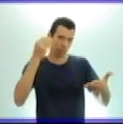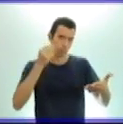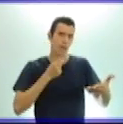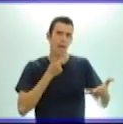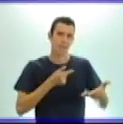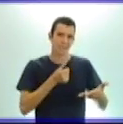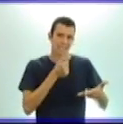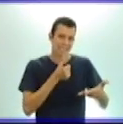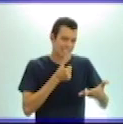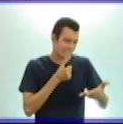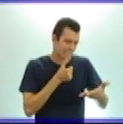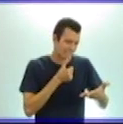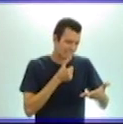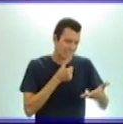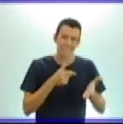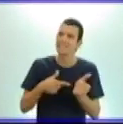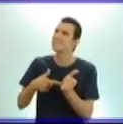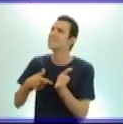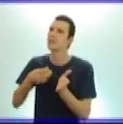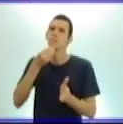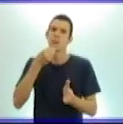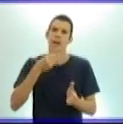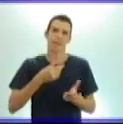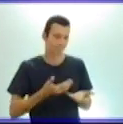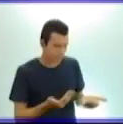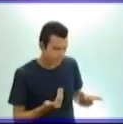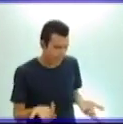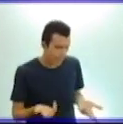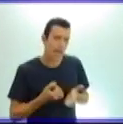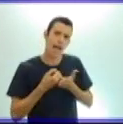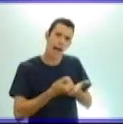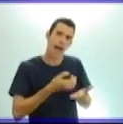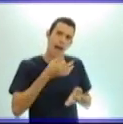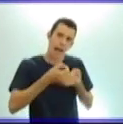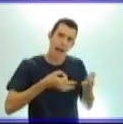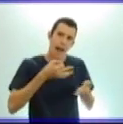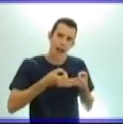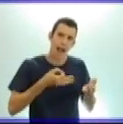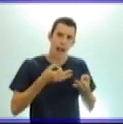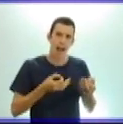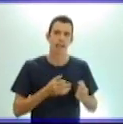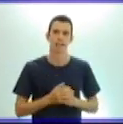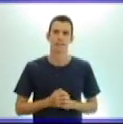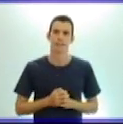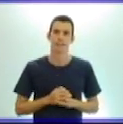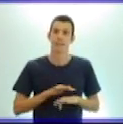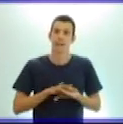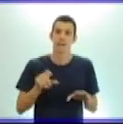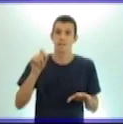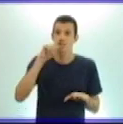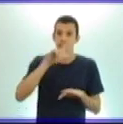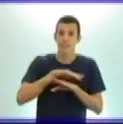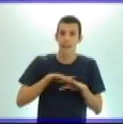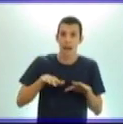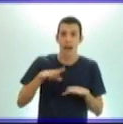lectura comentada y luego ellos estarán en condiciones para responder.